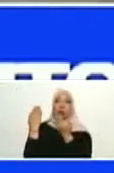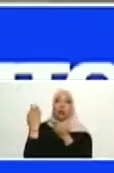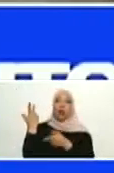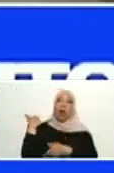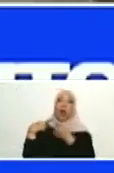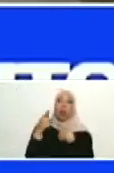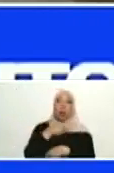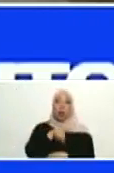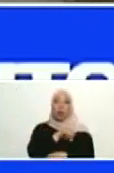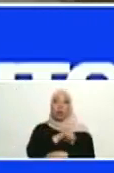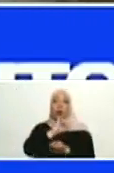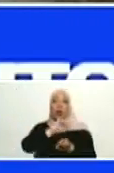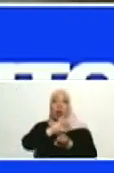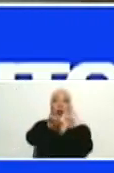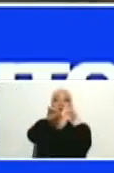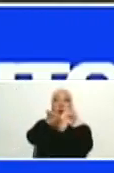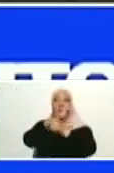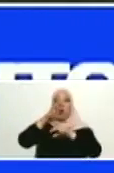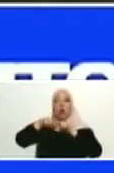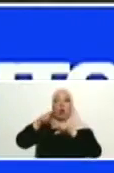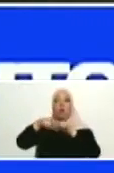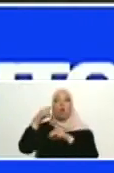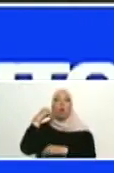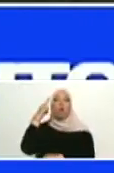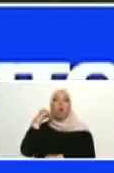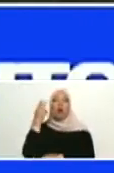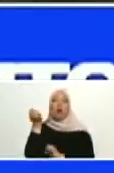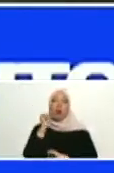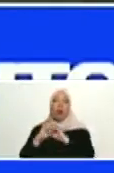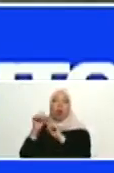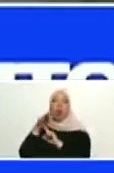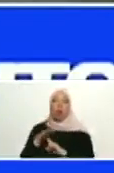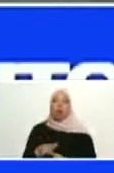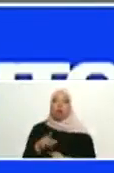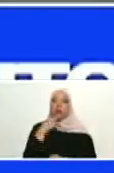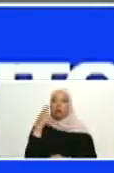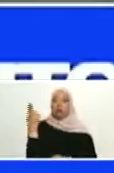el esclavismo, el racismo, el desprecio, la arrogancia.